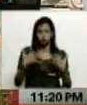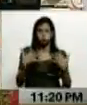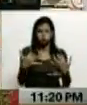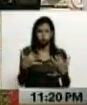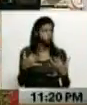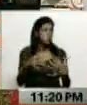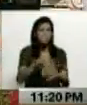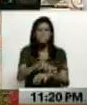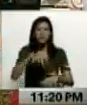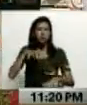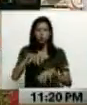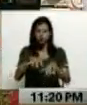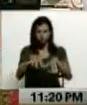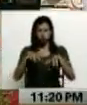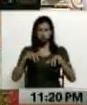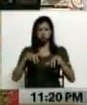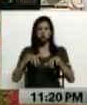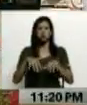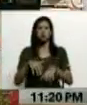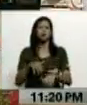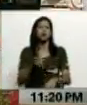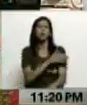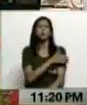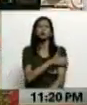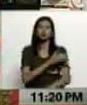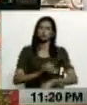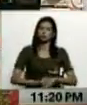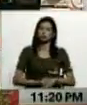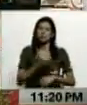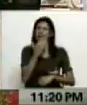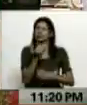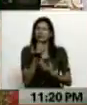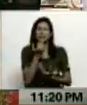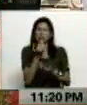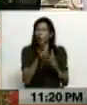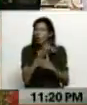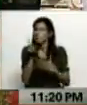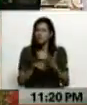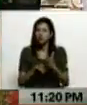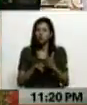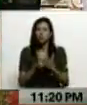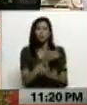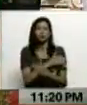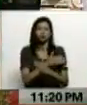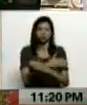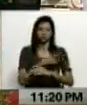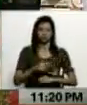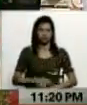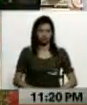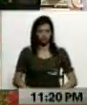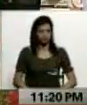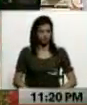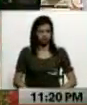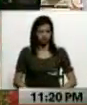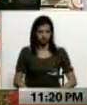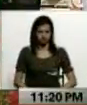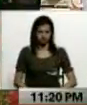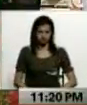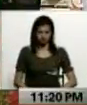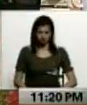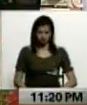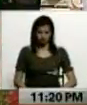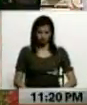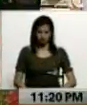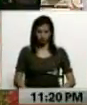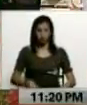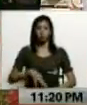todos lo que estaban ahí son anti chavistas todos son anti chavistas V te cree López castillo